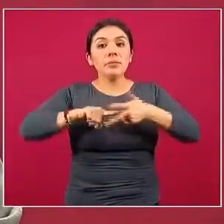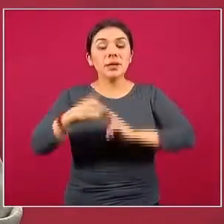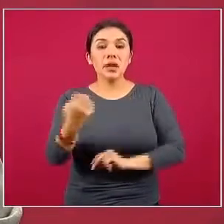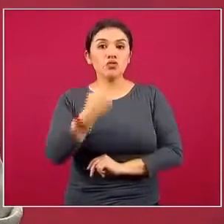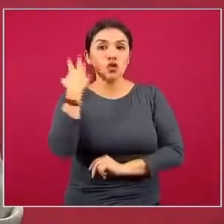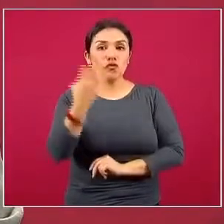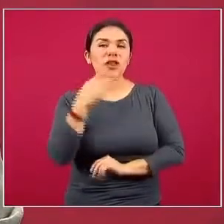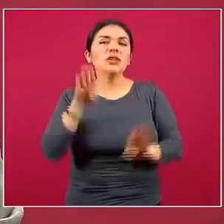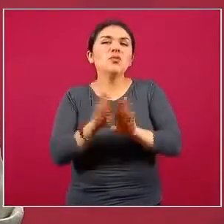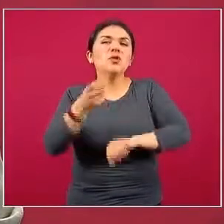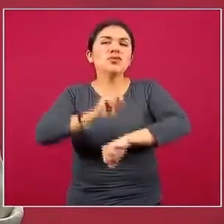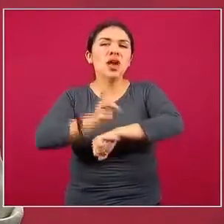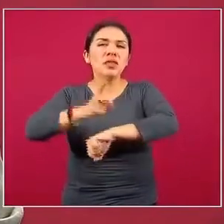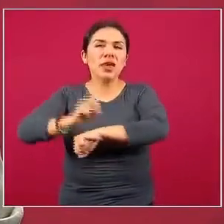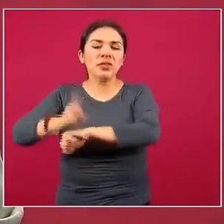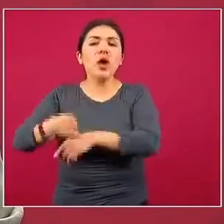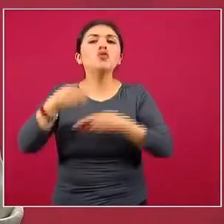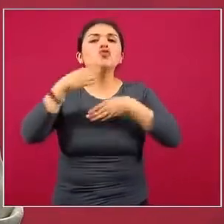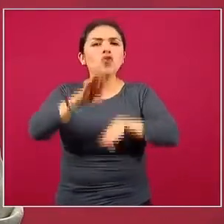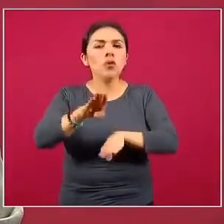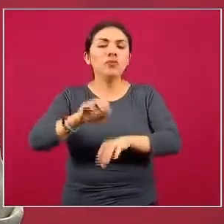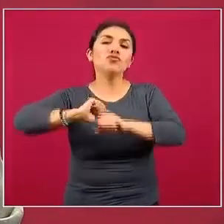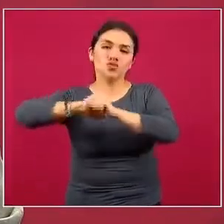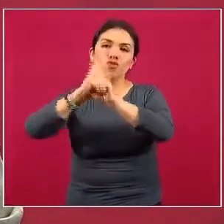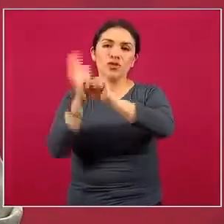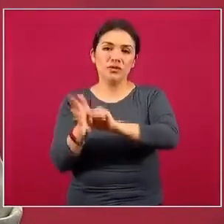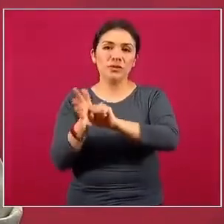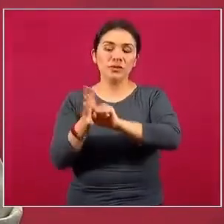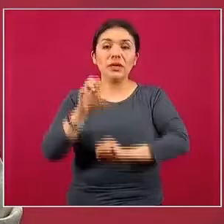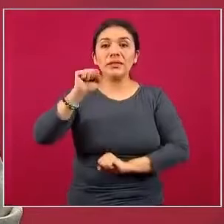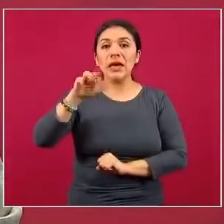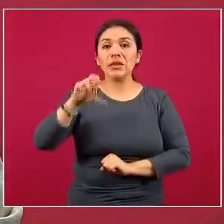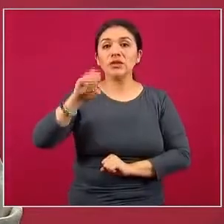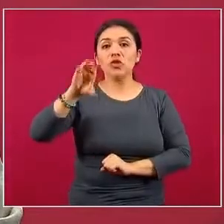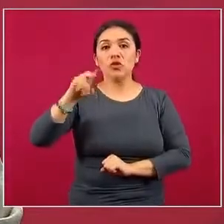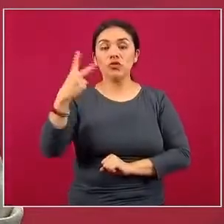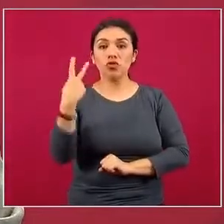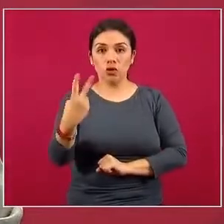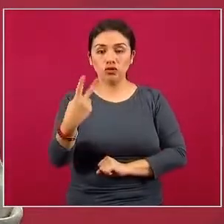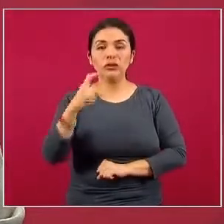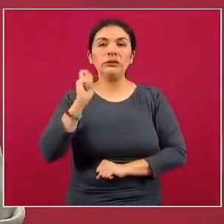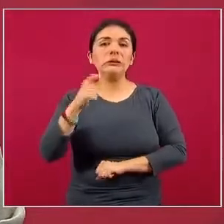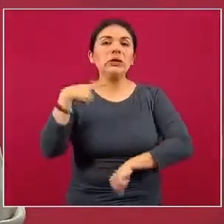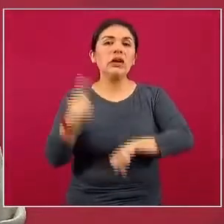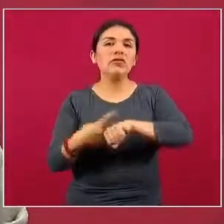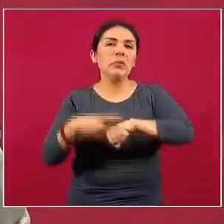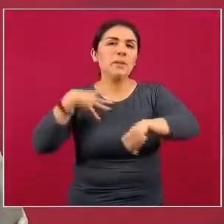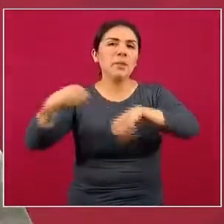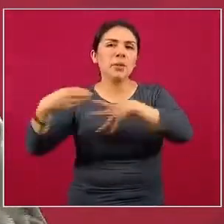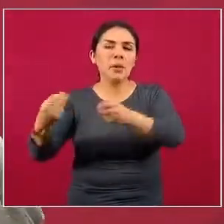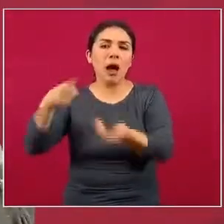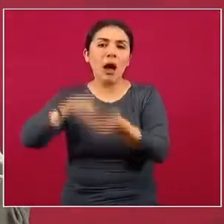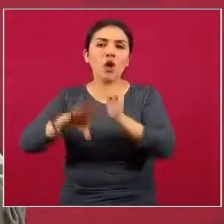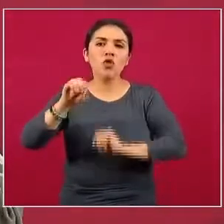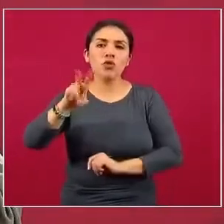prensa diaria sobre coronavirus, el SARS-CoV-2, la pandemia de COVID-19.